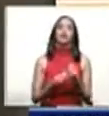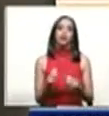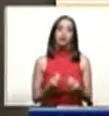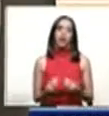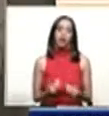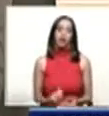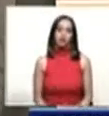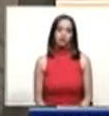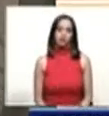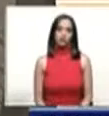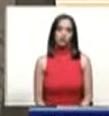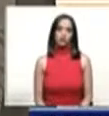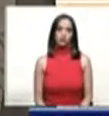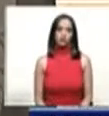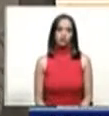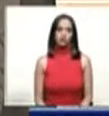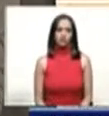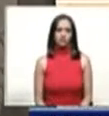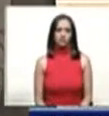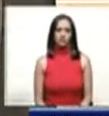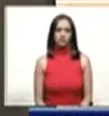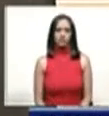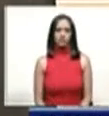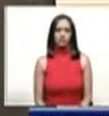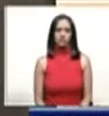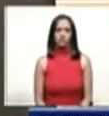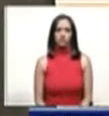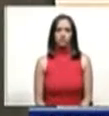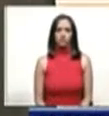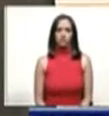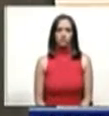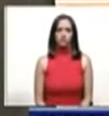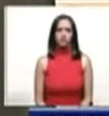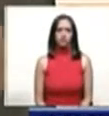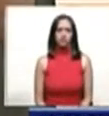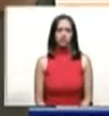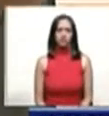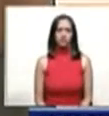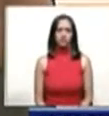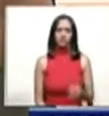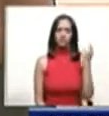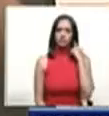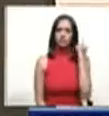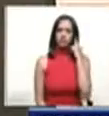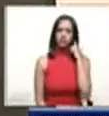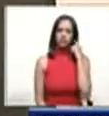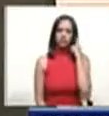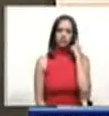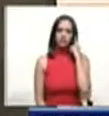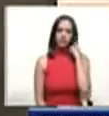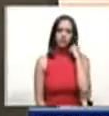cuenta que hay una operación en pleno desarrollo, como lo dice el compañero Walter Martínez, ¿verdad? En donde apelan